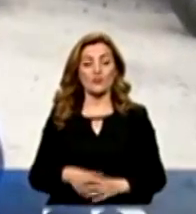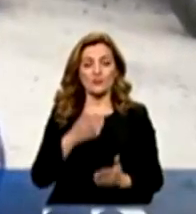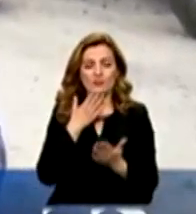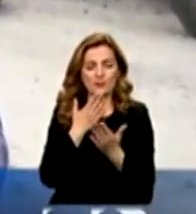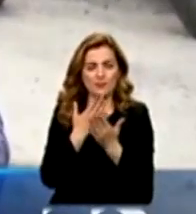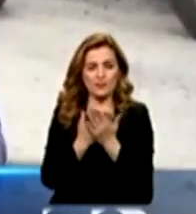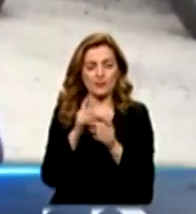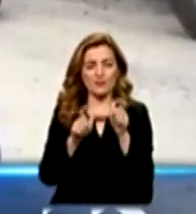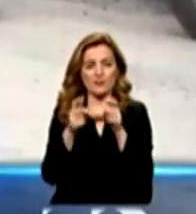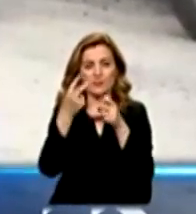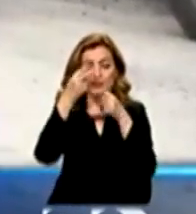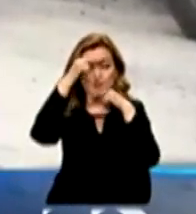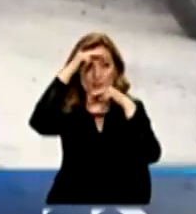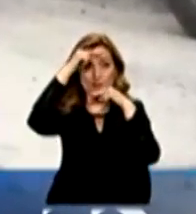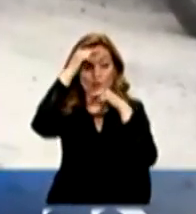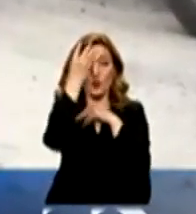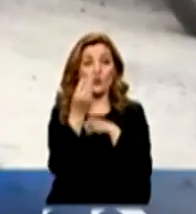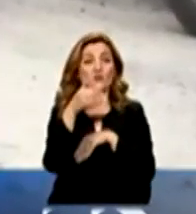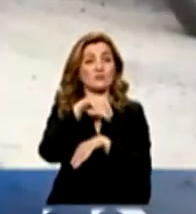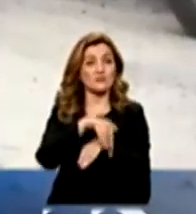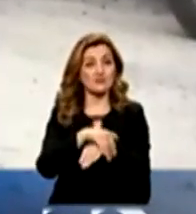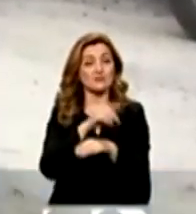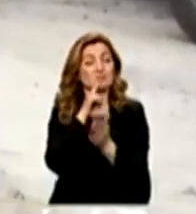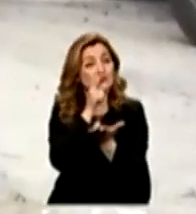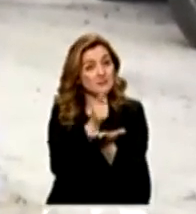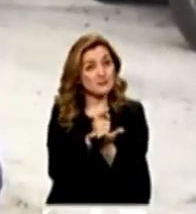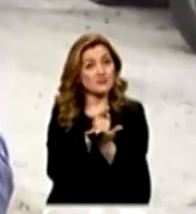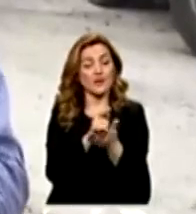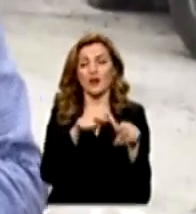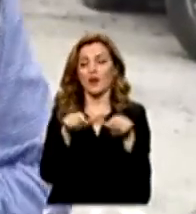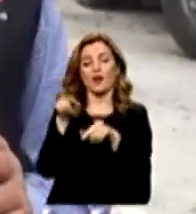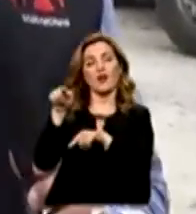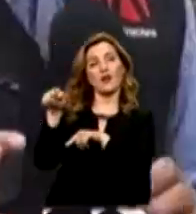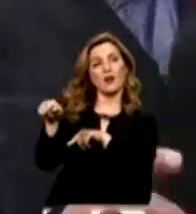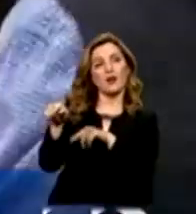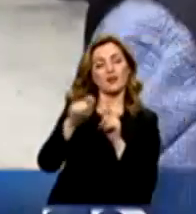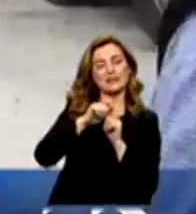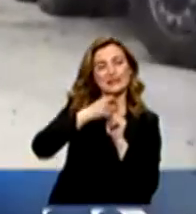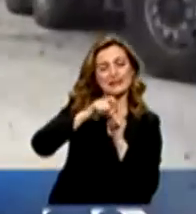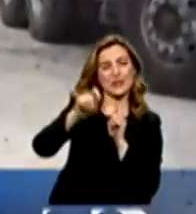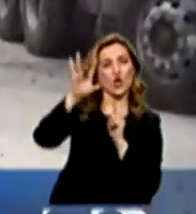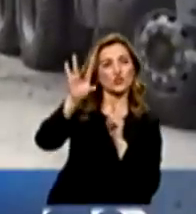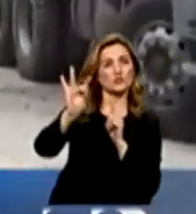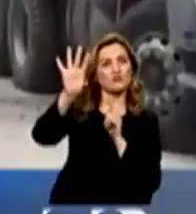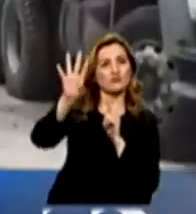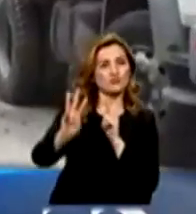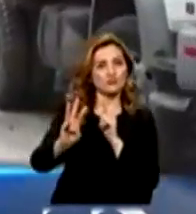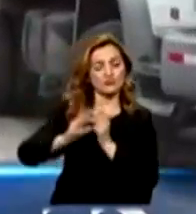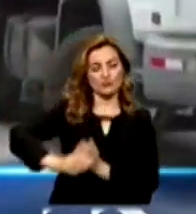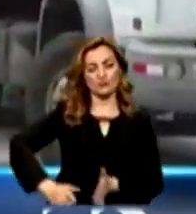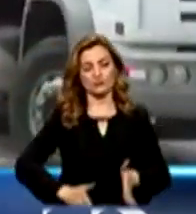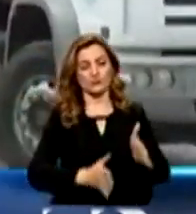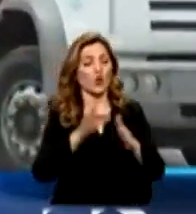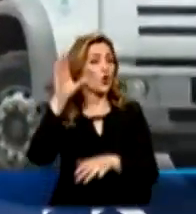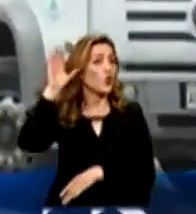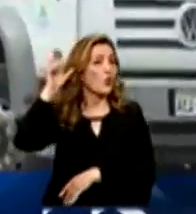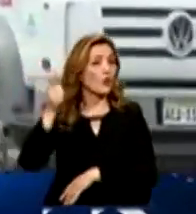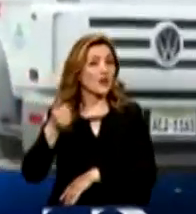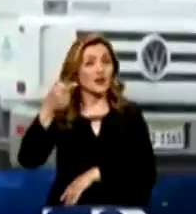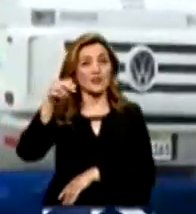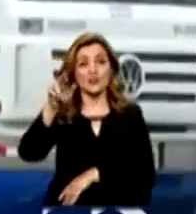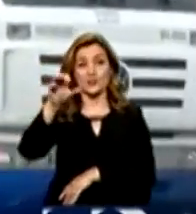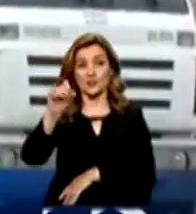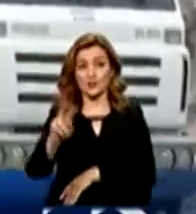Gracias, estudios, amigos. ¿Qué tal? Buenas tardes. Efectivamente, nosotros nos encontramos en el kilómetro 86 de la vía